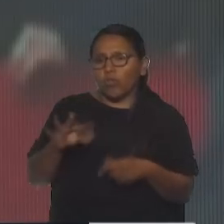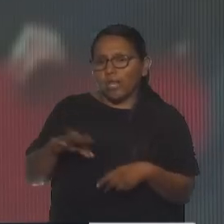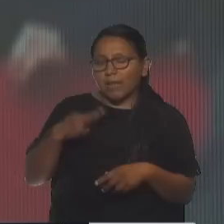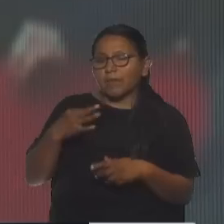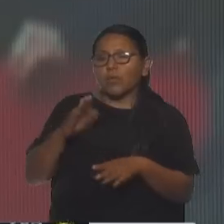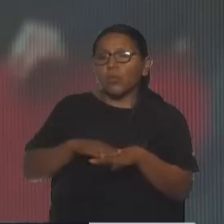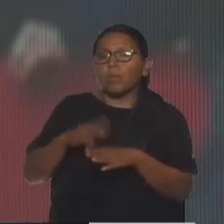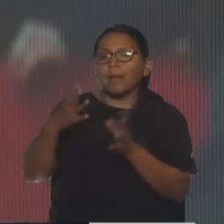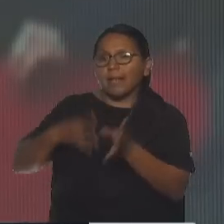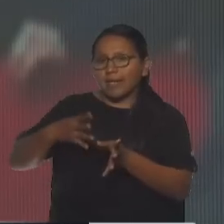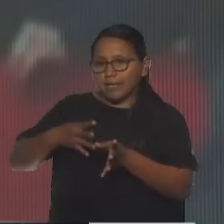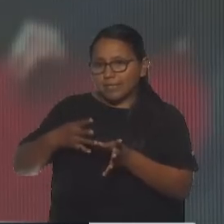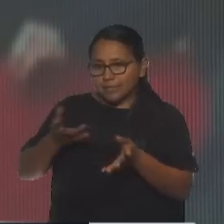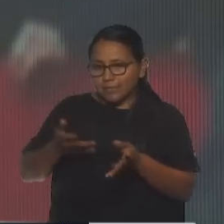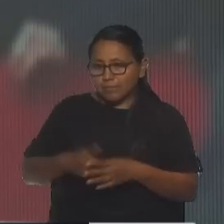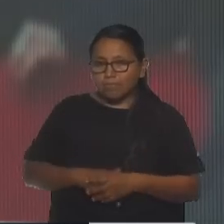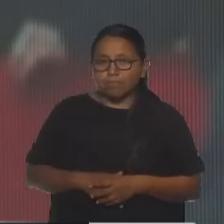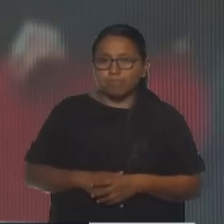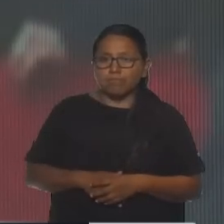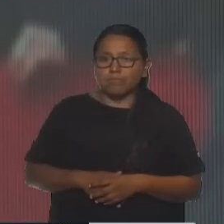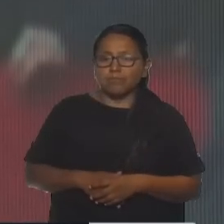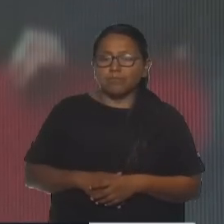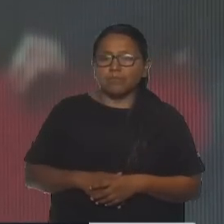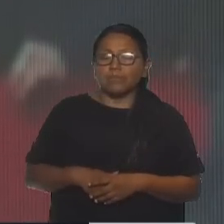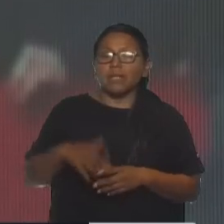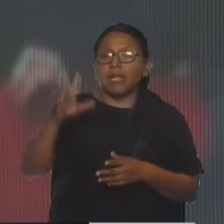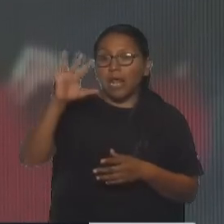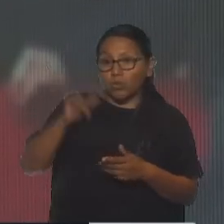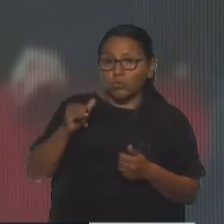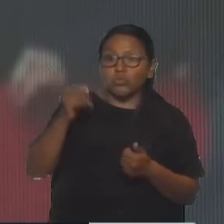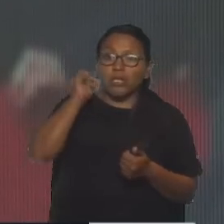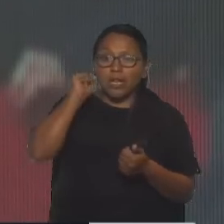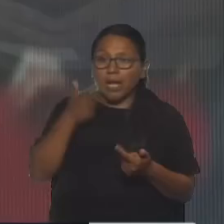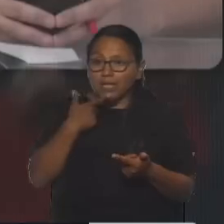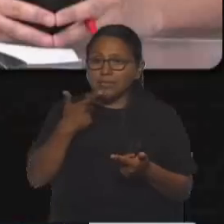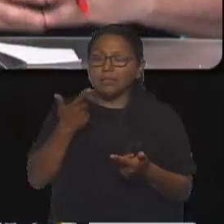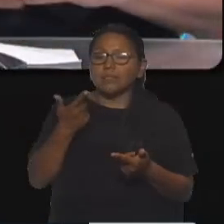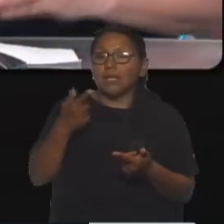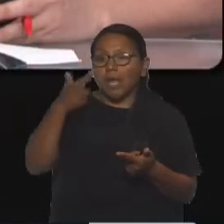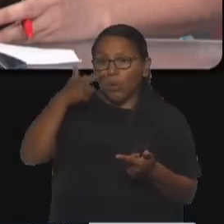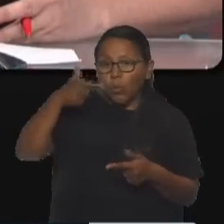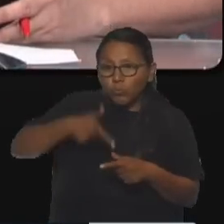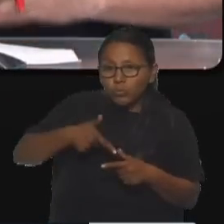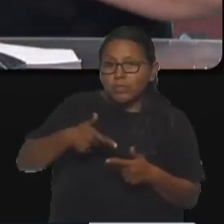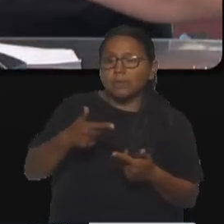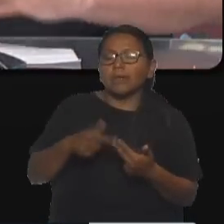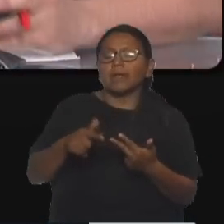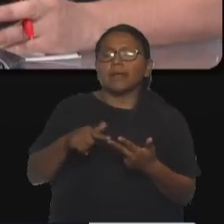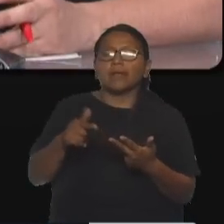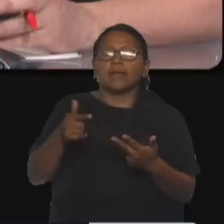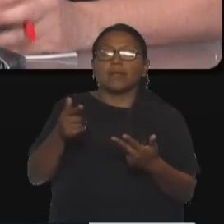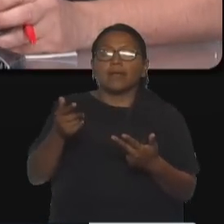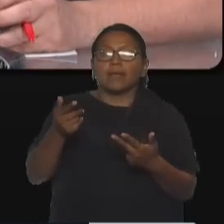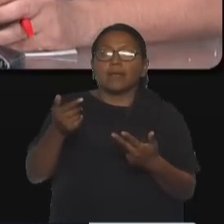guerra. Claro. Productos, o sea, la luz, el gas, combustibles, una subida